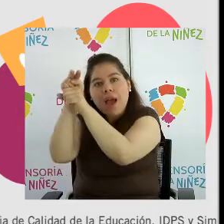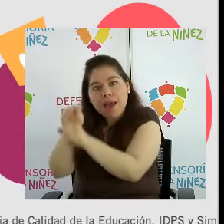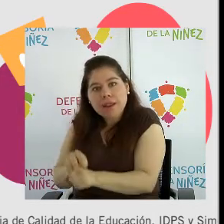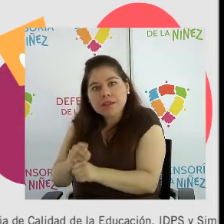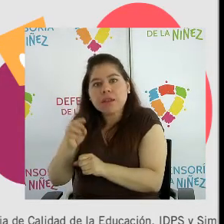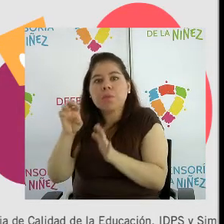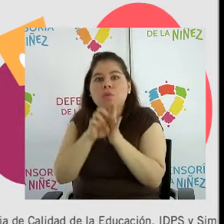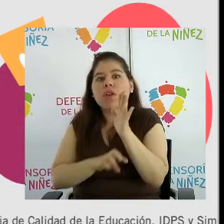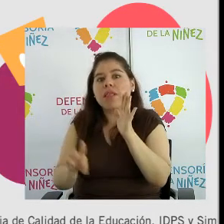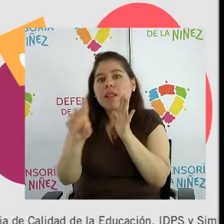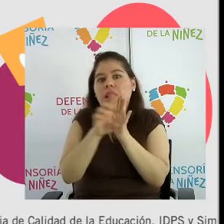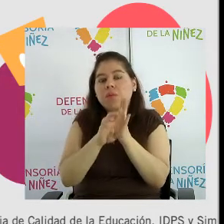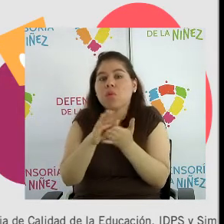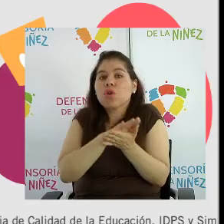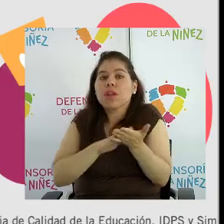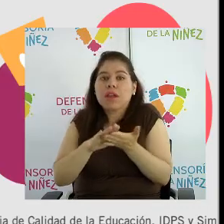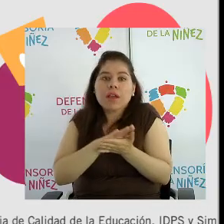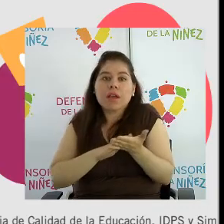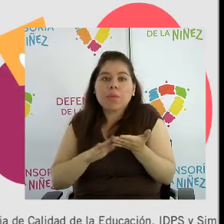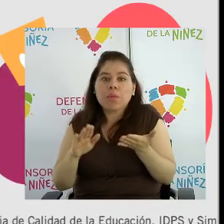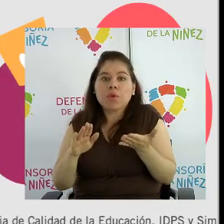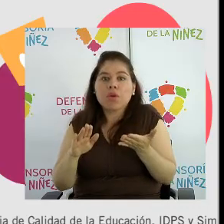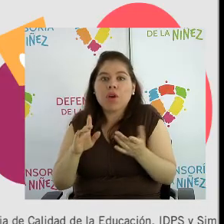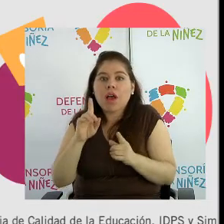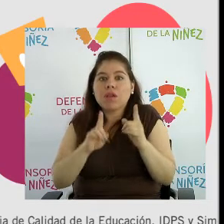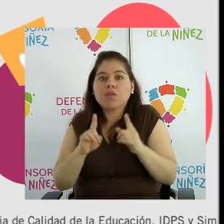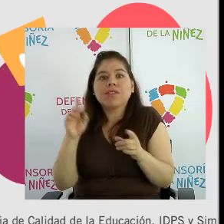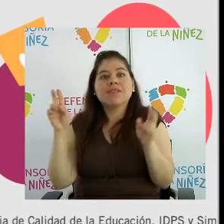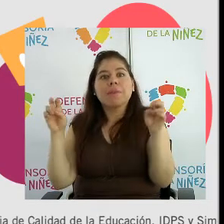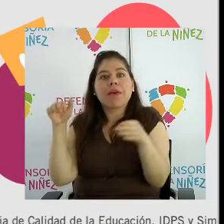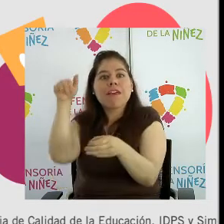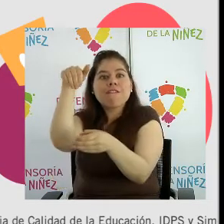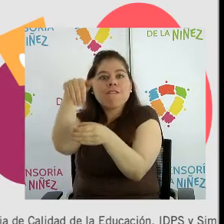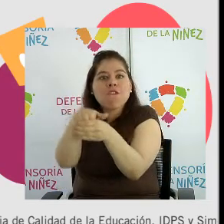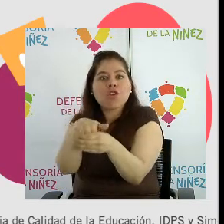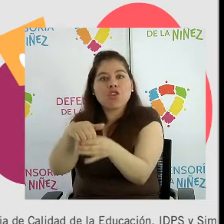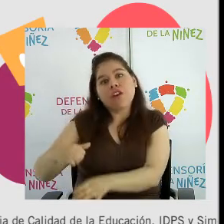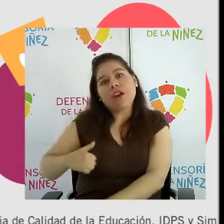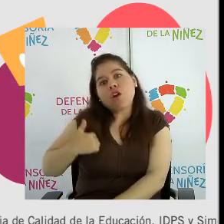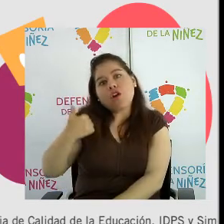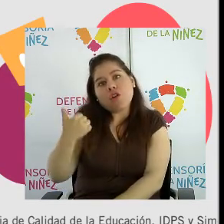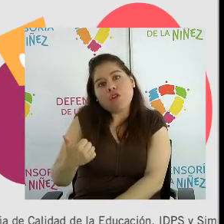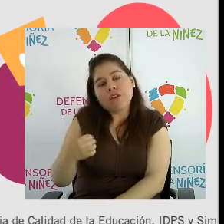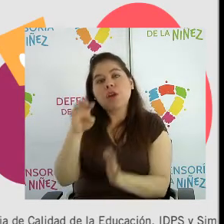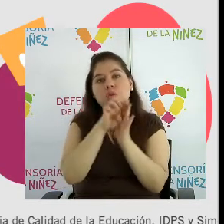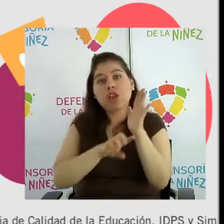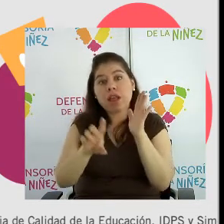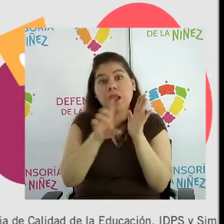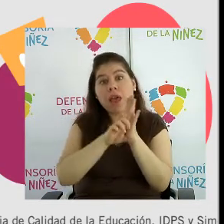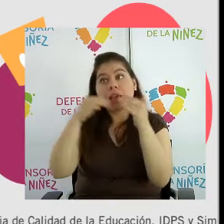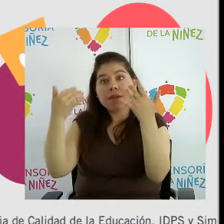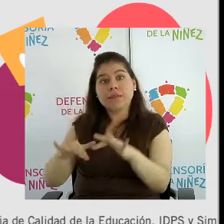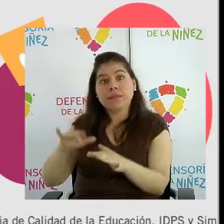ley, como por ejemplo aquellos que se formulan en relación al voto de jóvenes, que es un proyecto de ley que hoy día existe en el Senado y que se encuentra a la espera